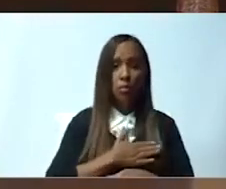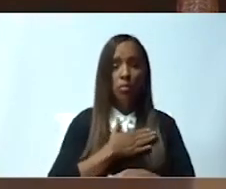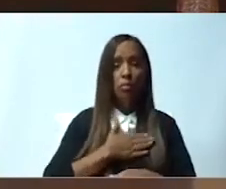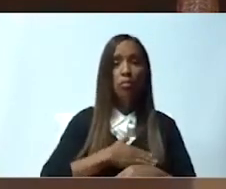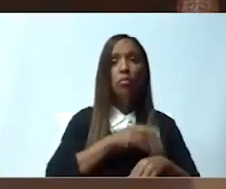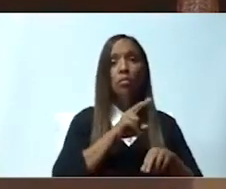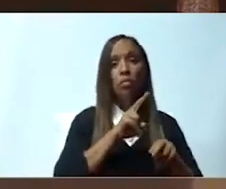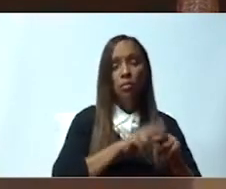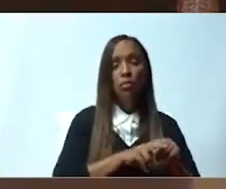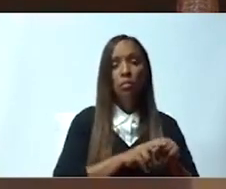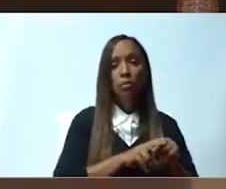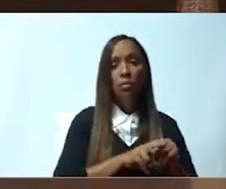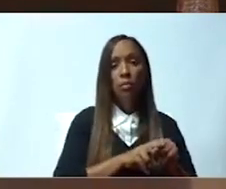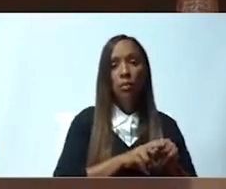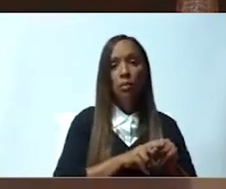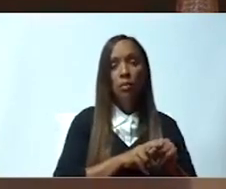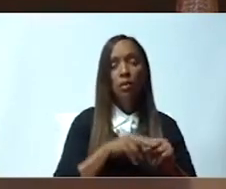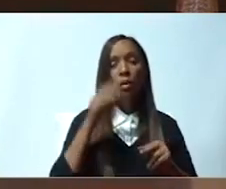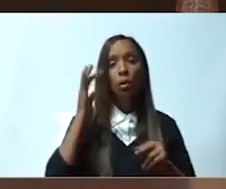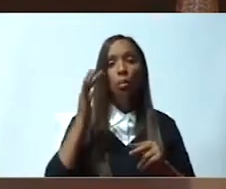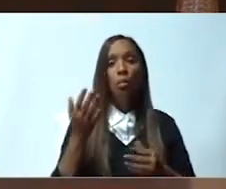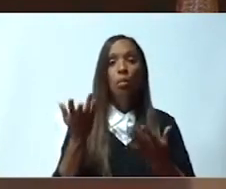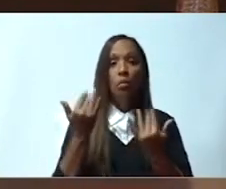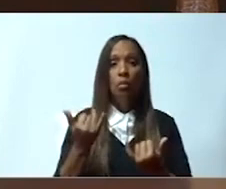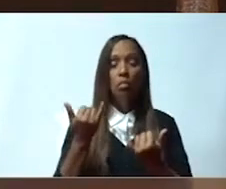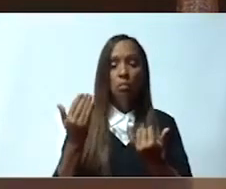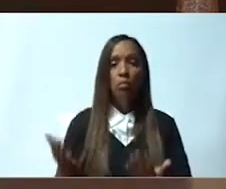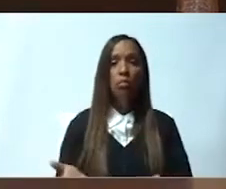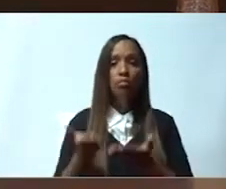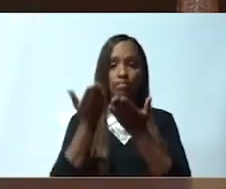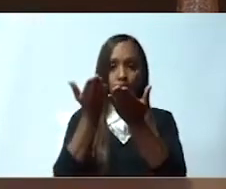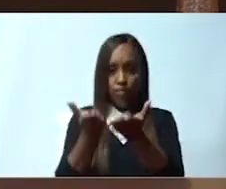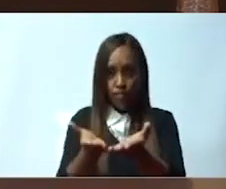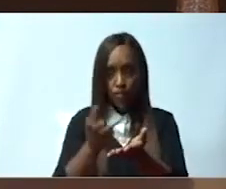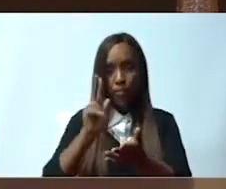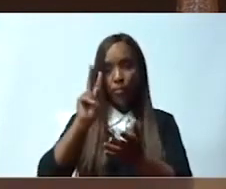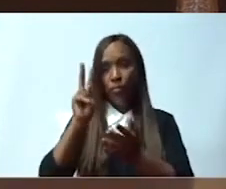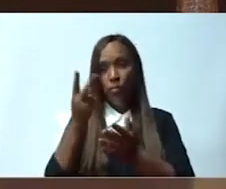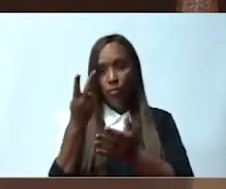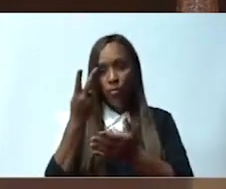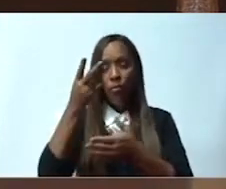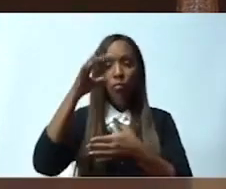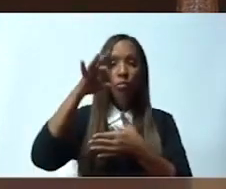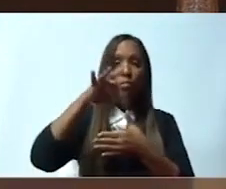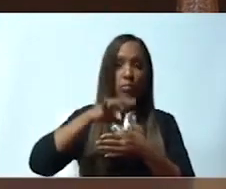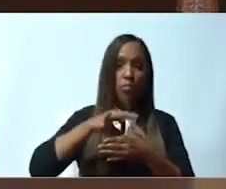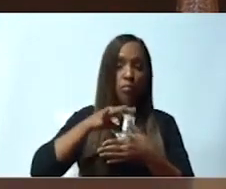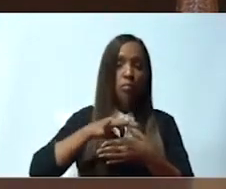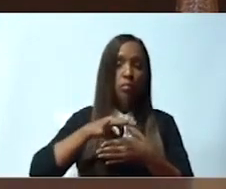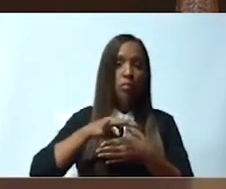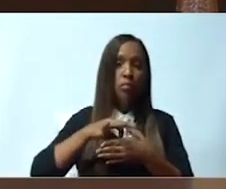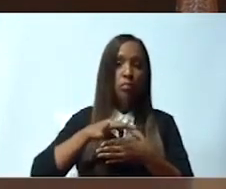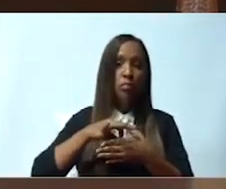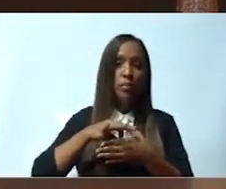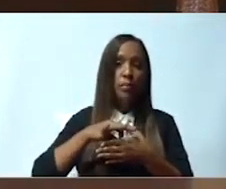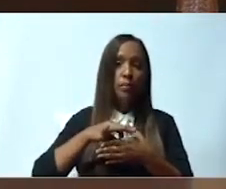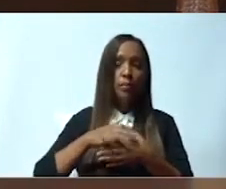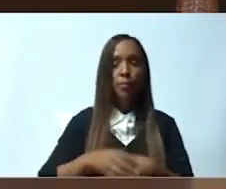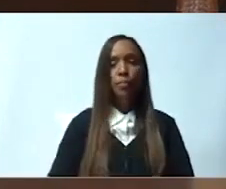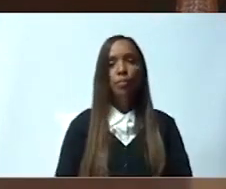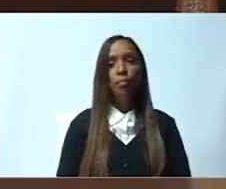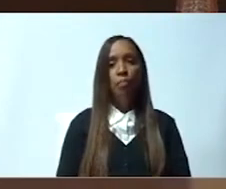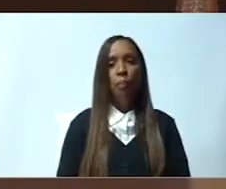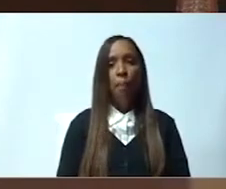que voy a someter en una segunda votación y le pido a los demás que vamos a estar un